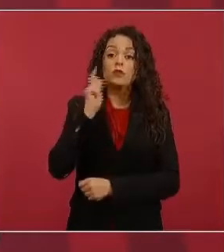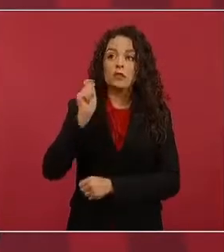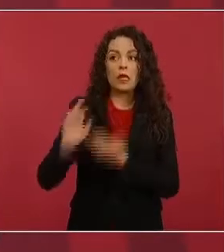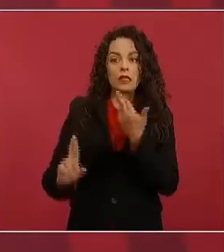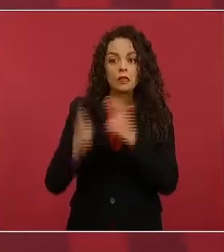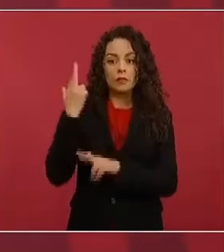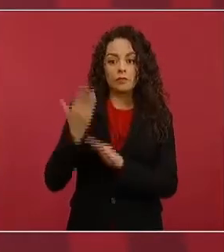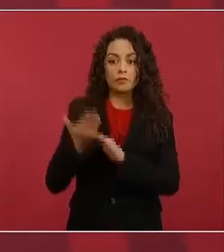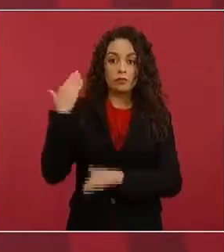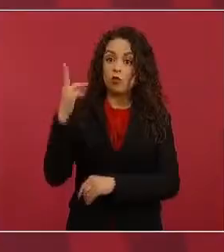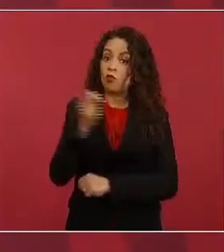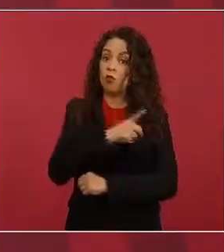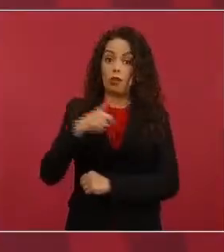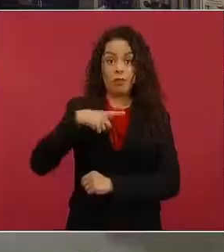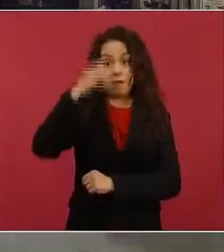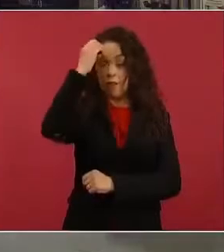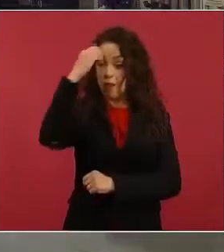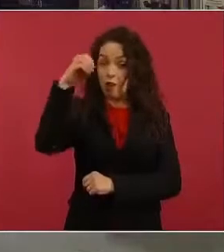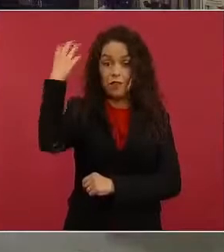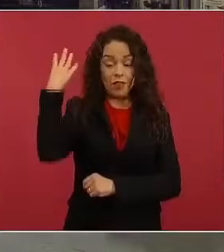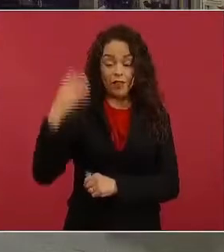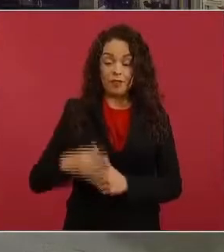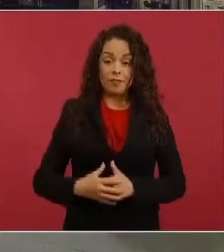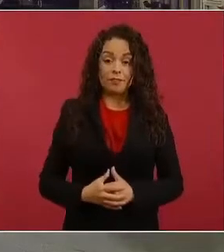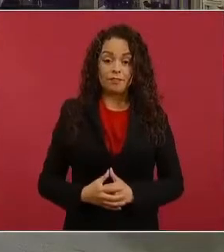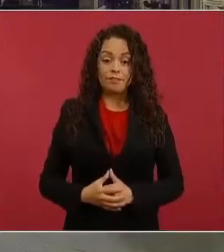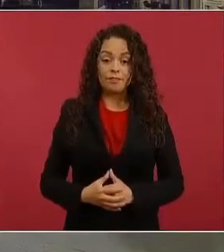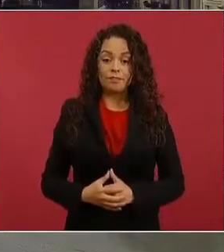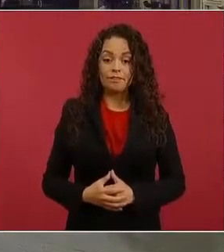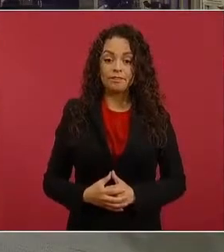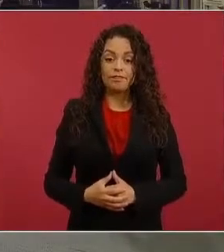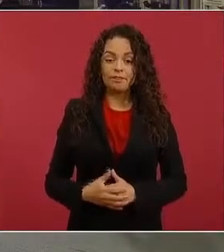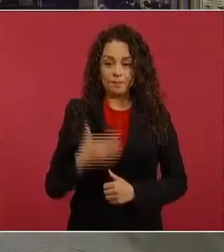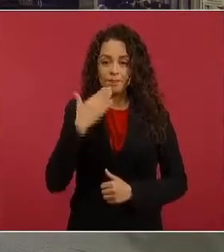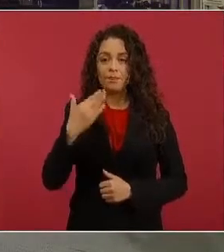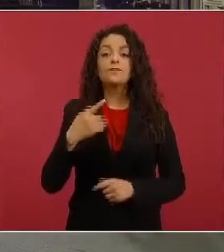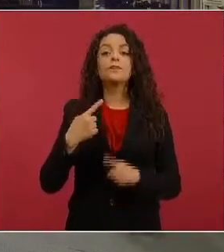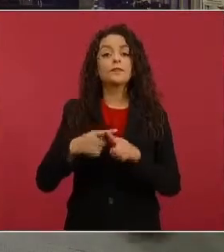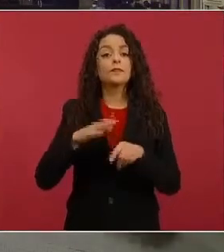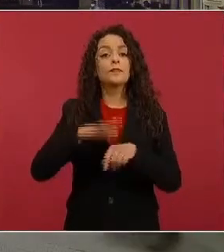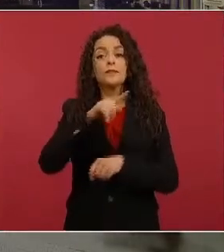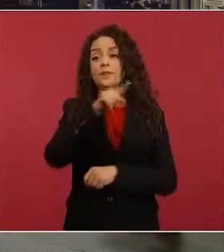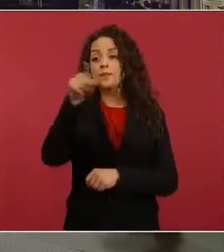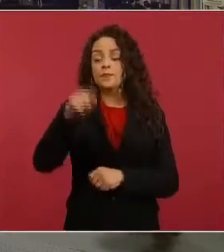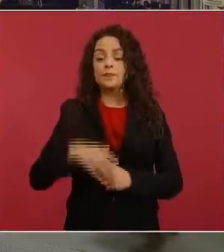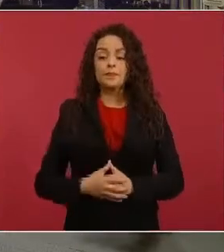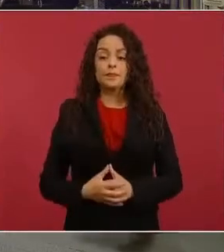no hay que olvidar. Muy bien, ¿quién sigue?